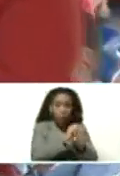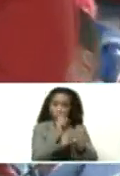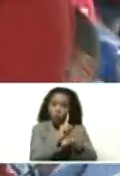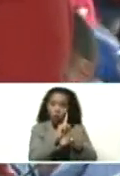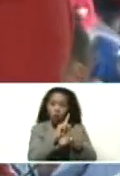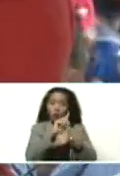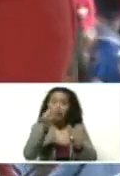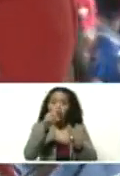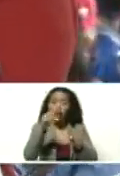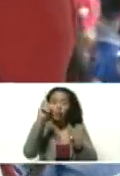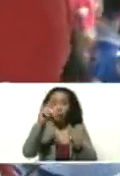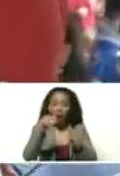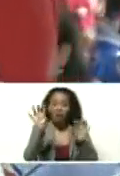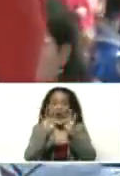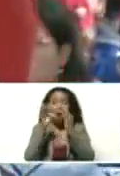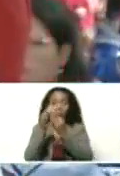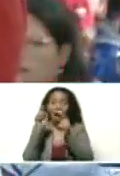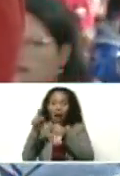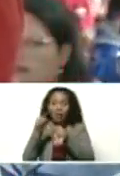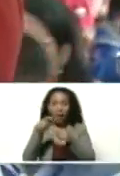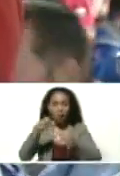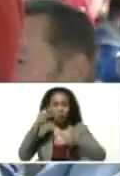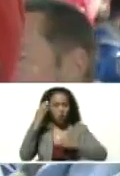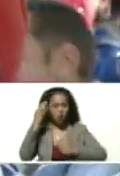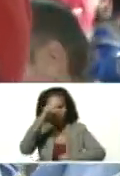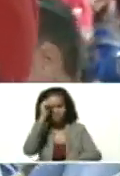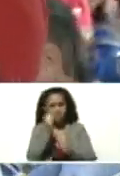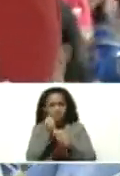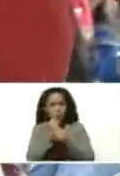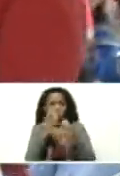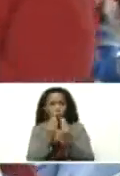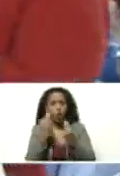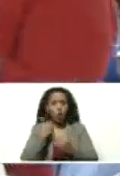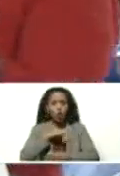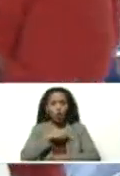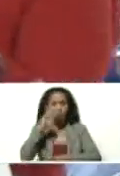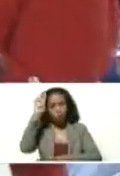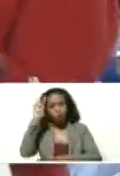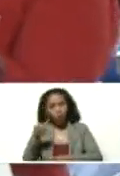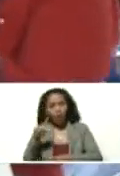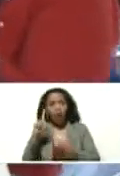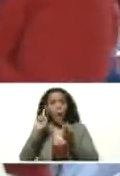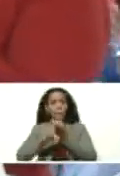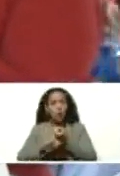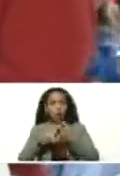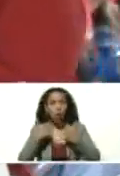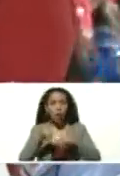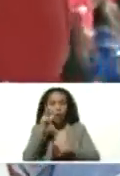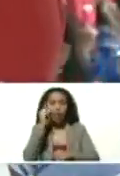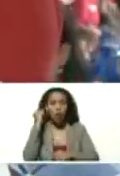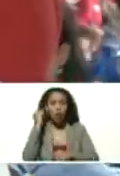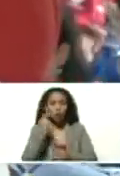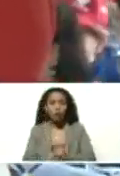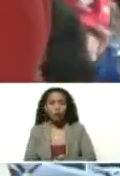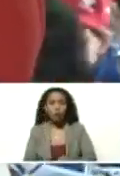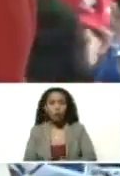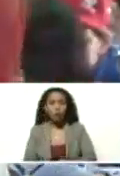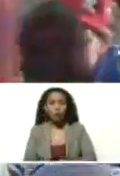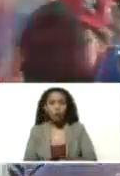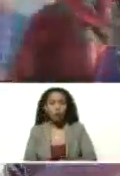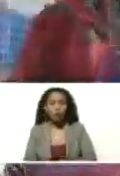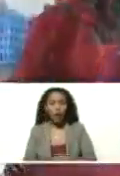a su círculo familiar, a esas guerreras trabajadoras que están con nosotros luchando, sus esposas, sus hijos, sus hijas, y